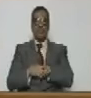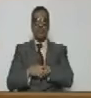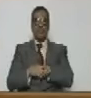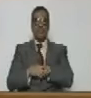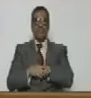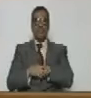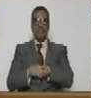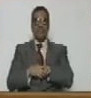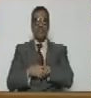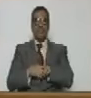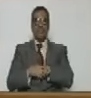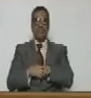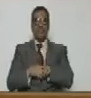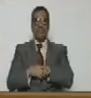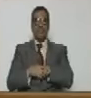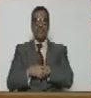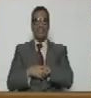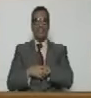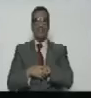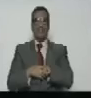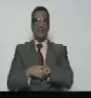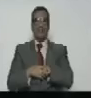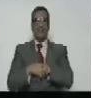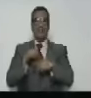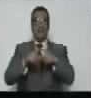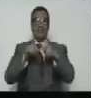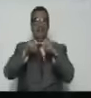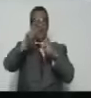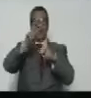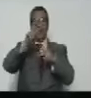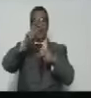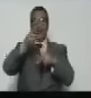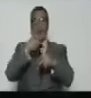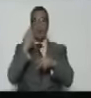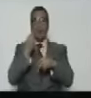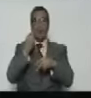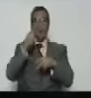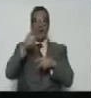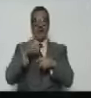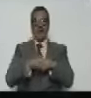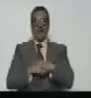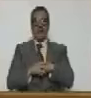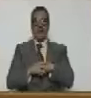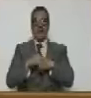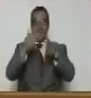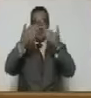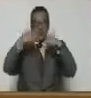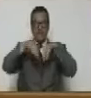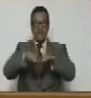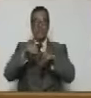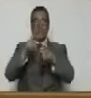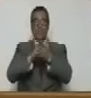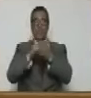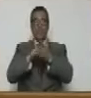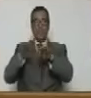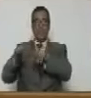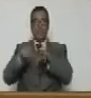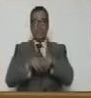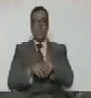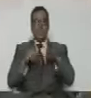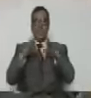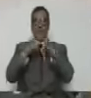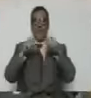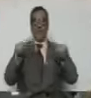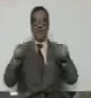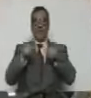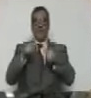La segunda juventud, Diógenes. Siguiente punto del orden del día, ciudadana secretaria. Es